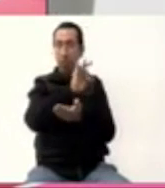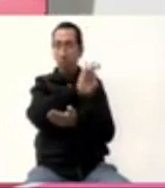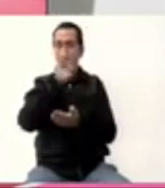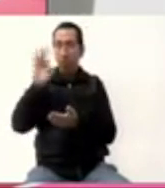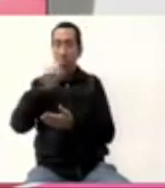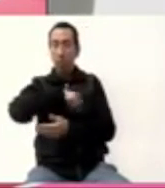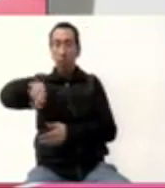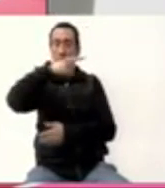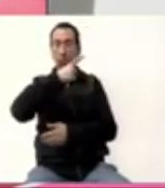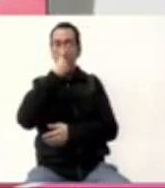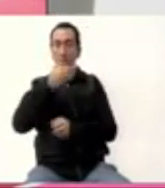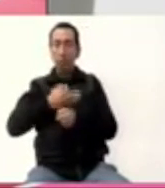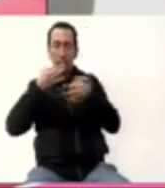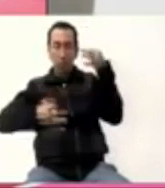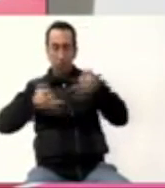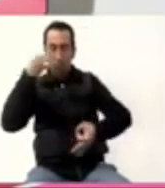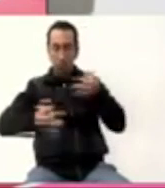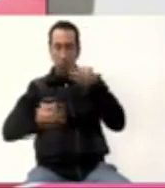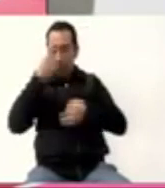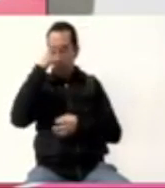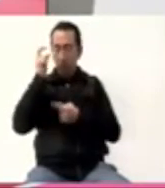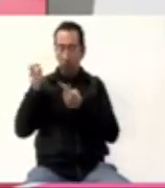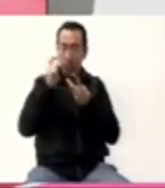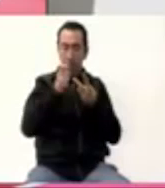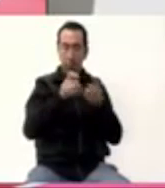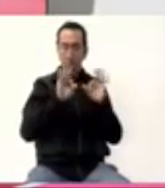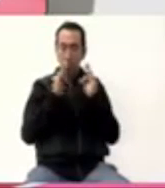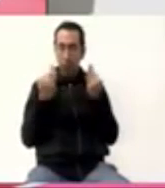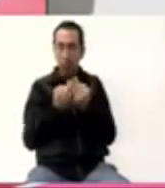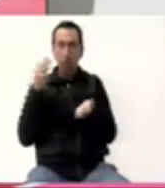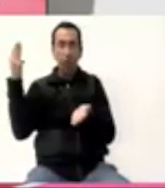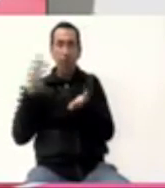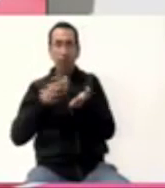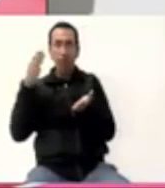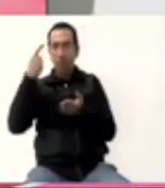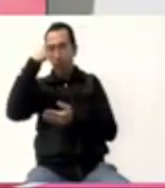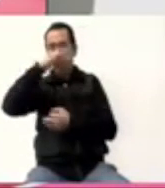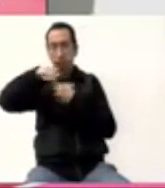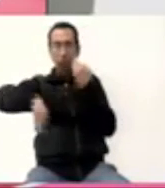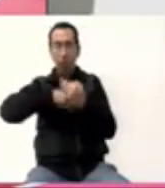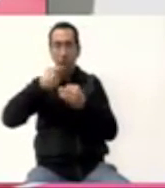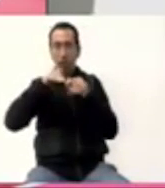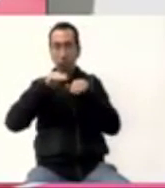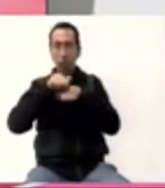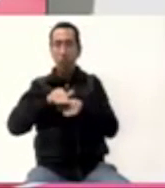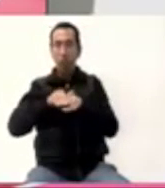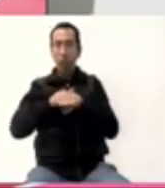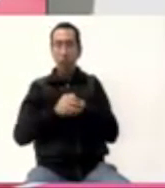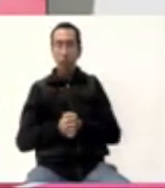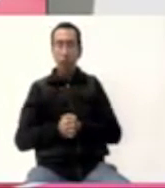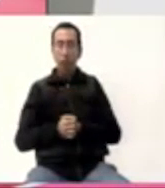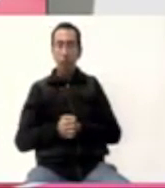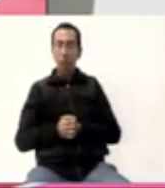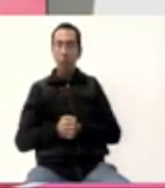la Unidad Técnica Jurídica quien sustancie los procedimientos sancionadores a aquel lugar, a fin de que en su momento se determine